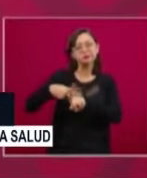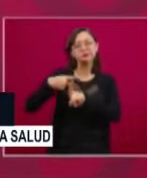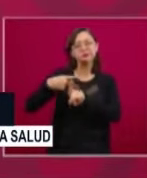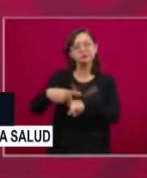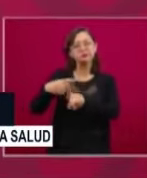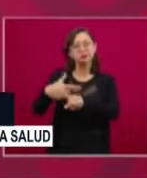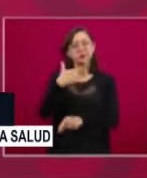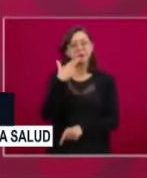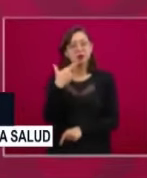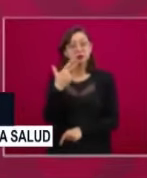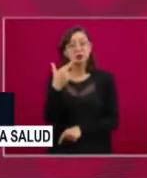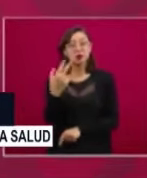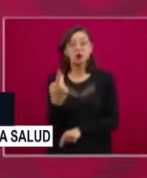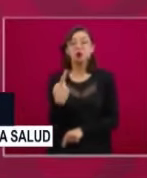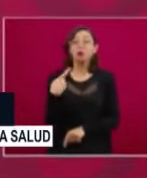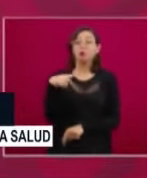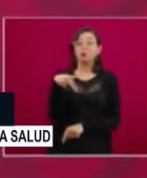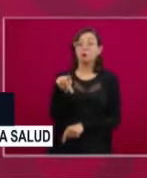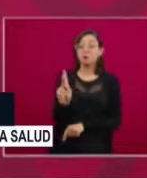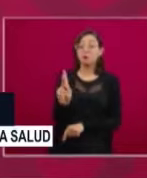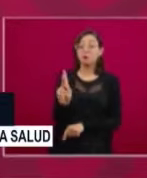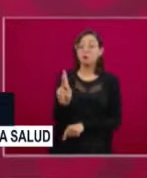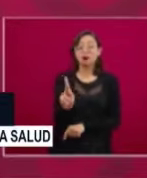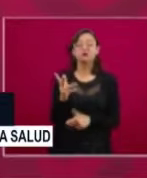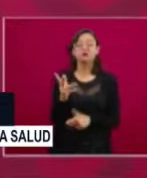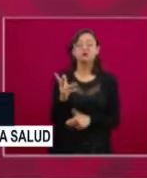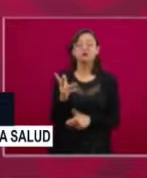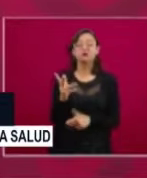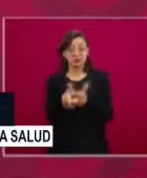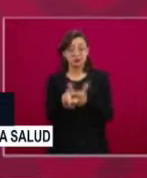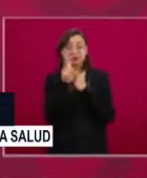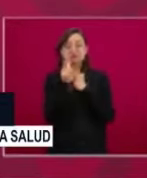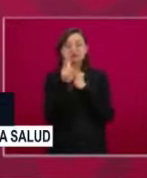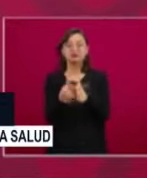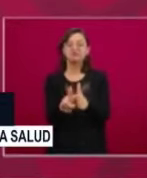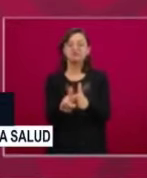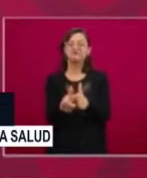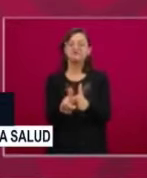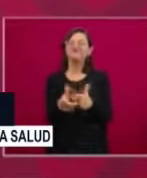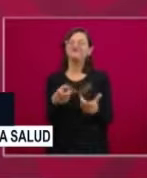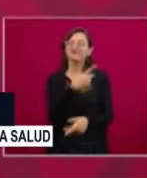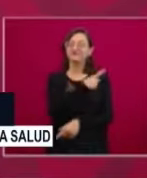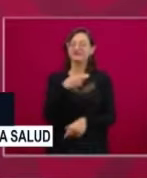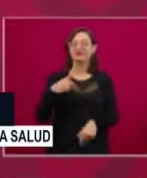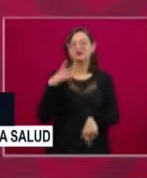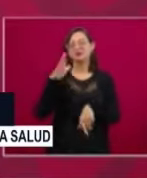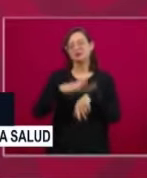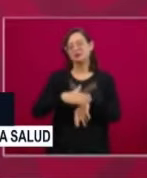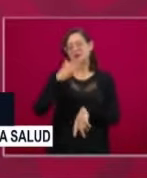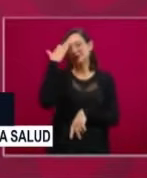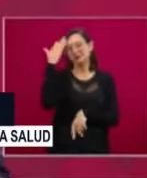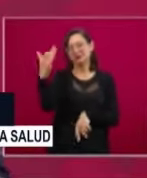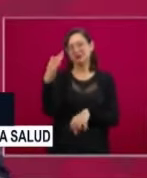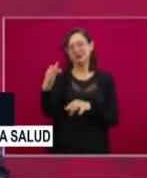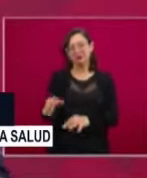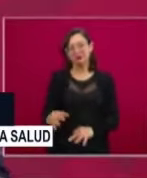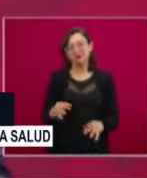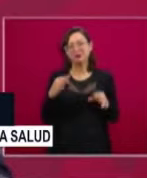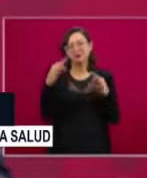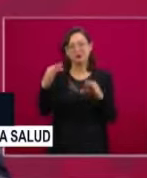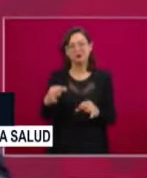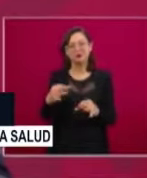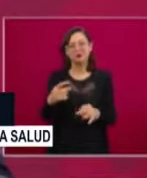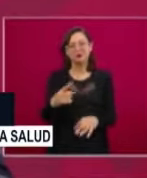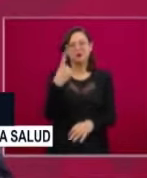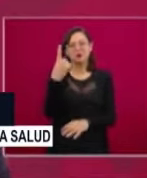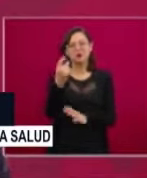pero si podemos tener una reducción significativa en el número de contagios diarios que nos permita que la epidemia sea